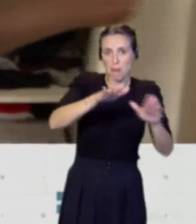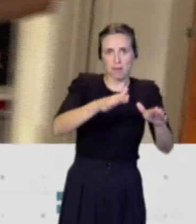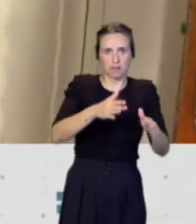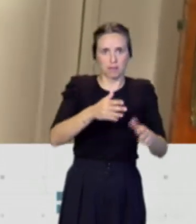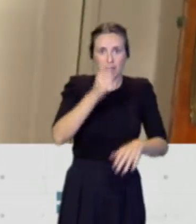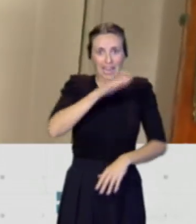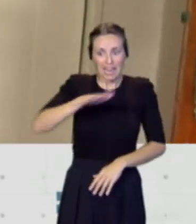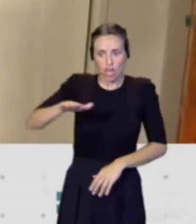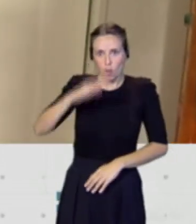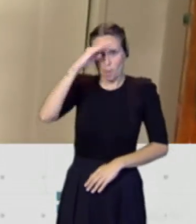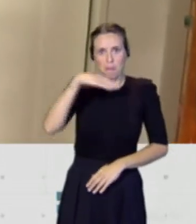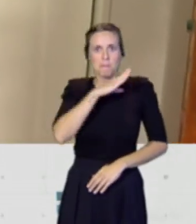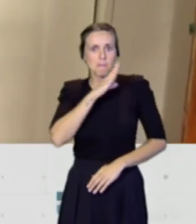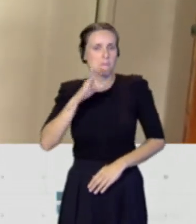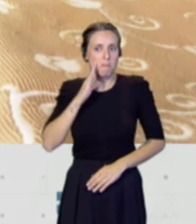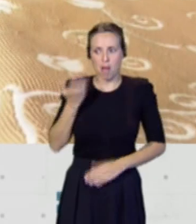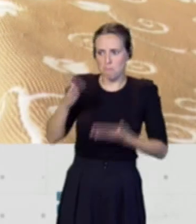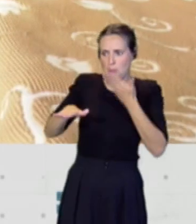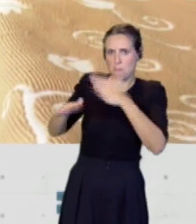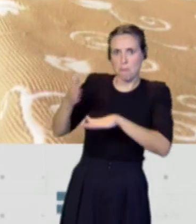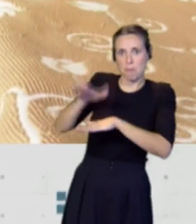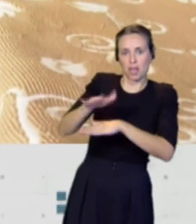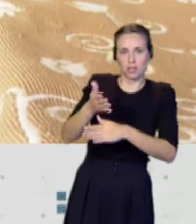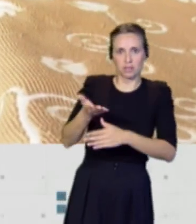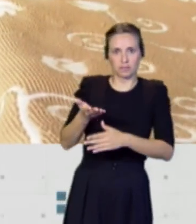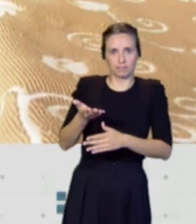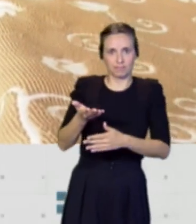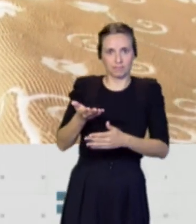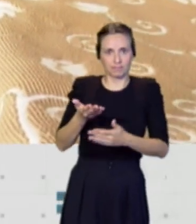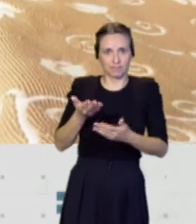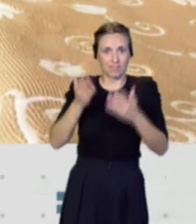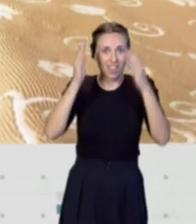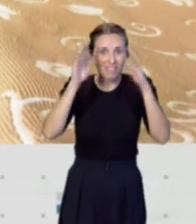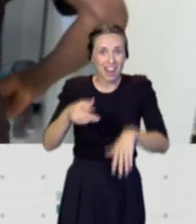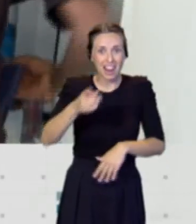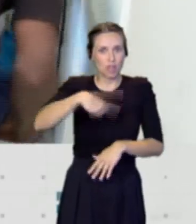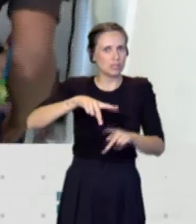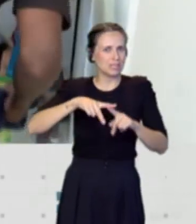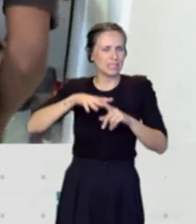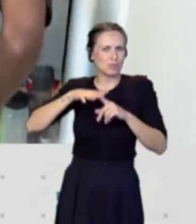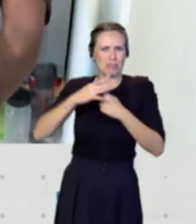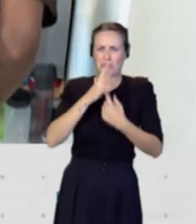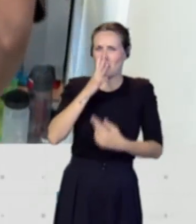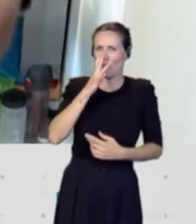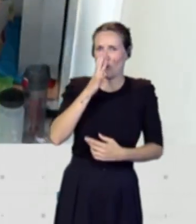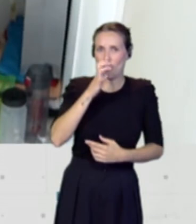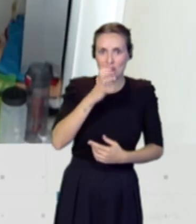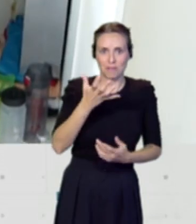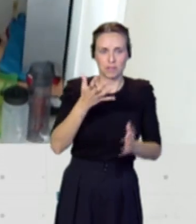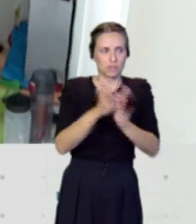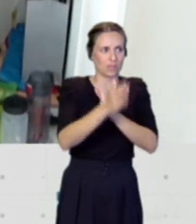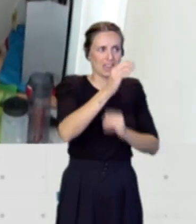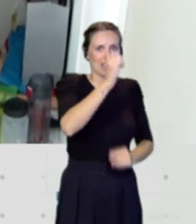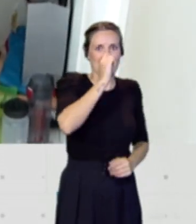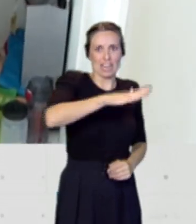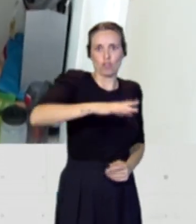huérfanos de madres que han perdido la vida en el empeño, de padres que han perdido en el empeño. Han pasado por un infierno de tal calibre que merecen una respuesta solidaria. Y